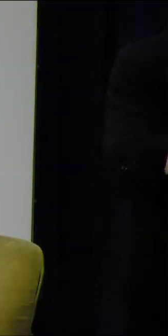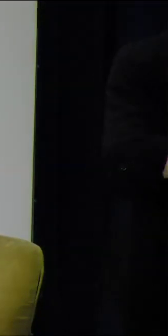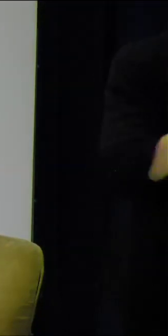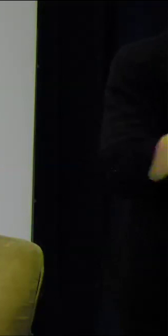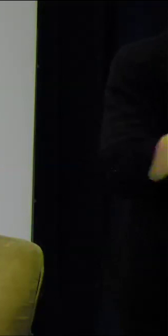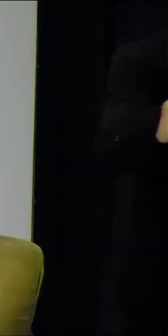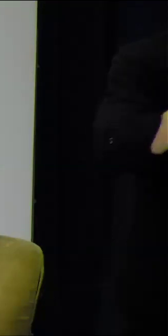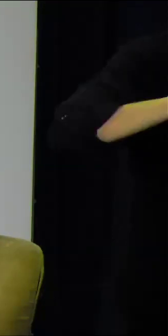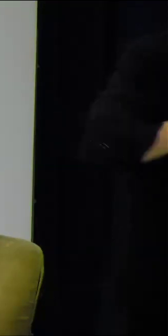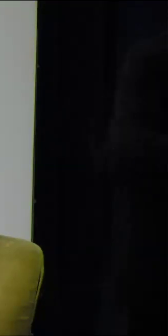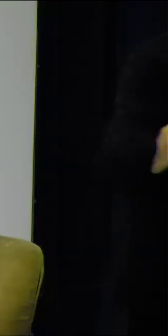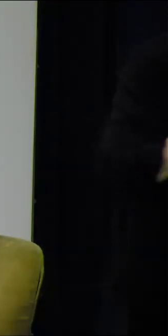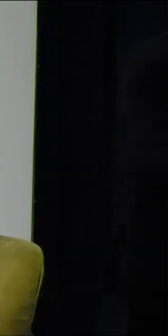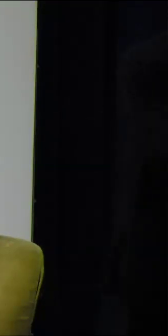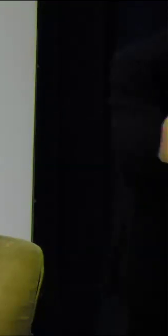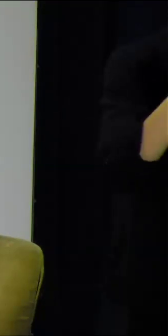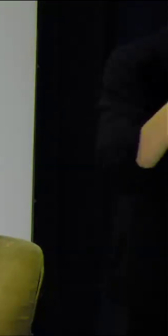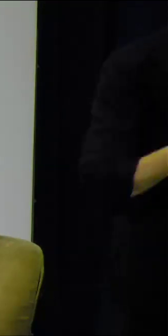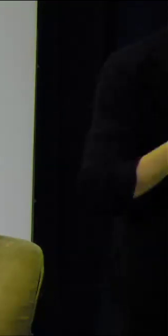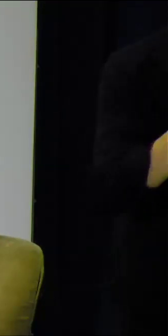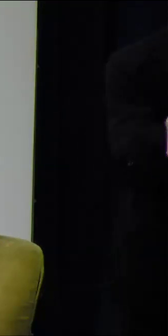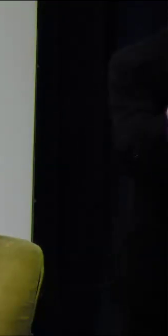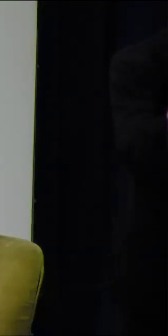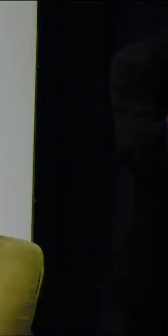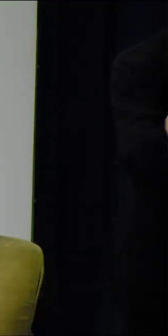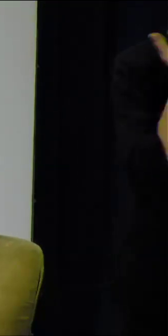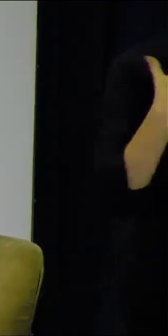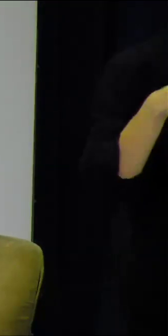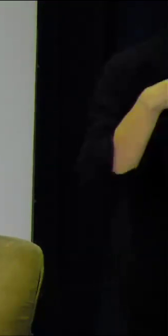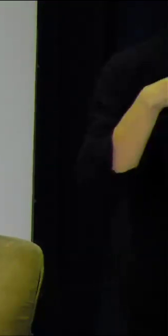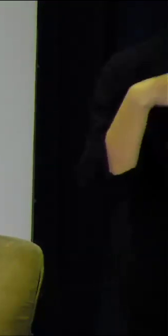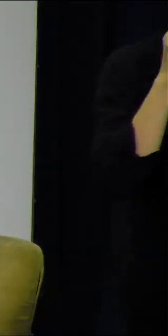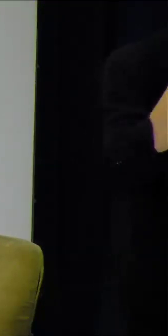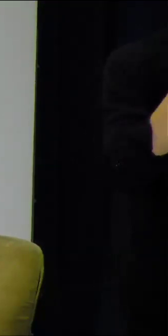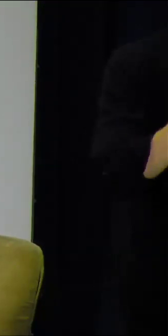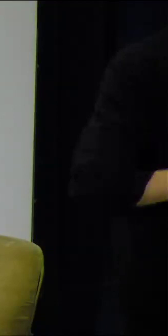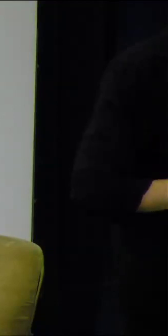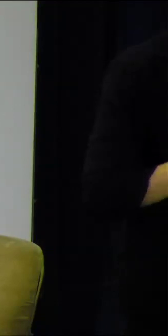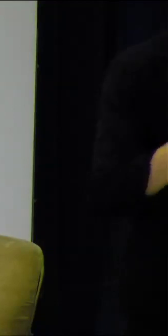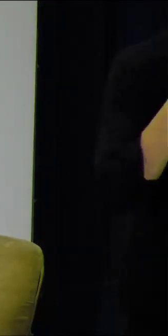sociedad. Y también tenemos, que no lo estoy viendo, a